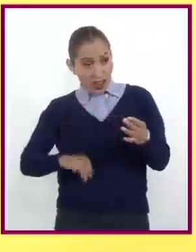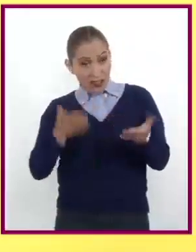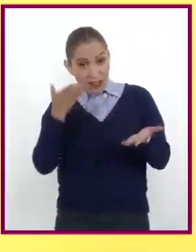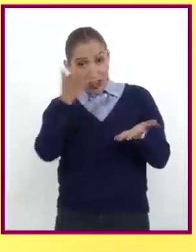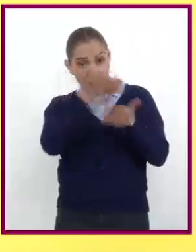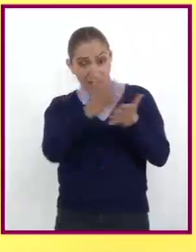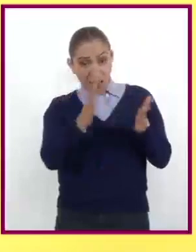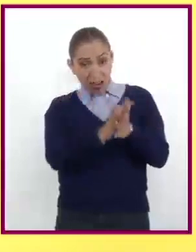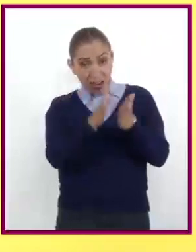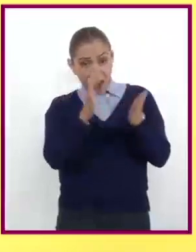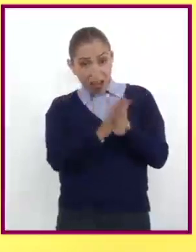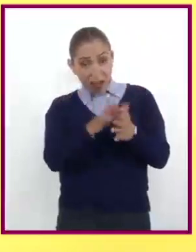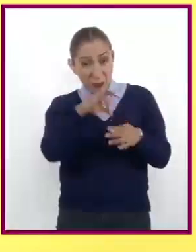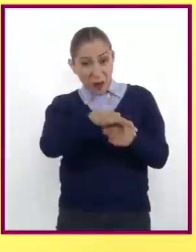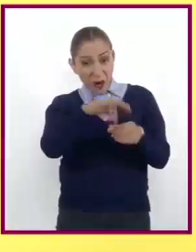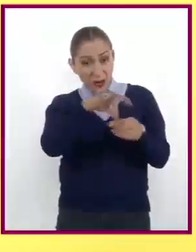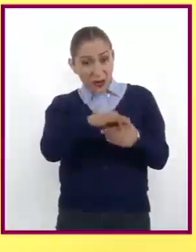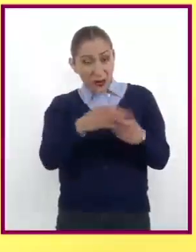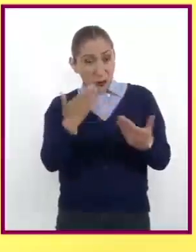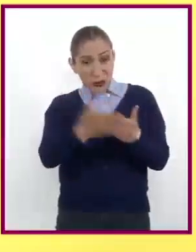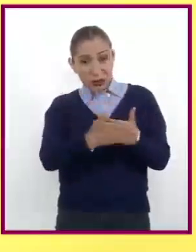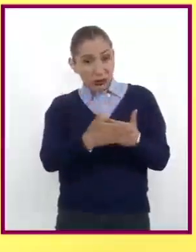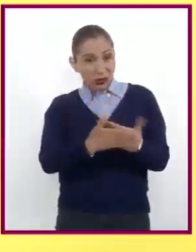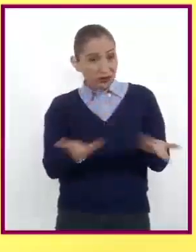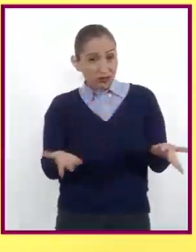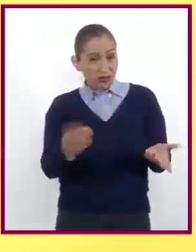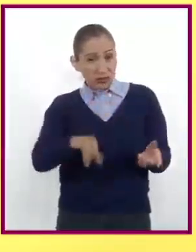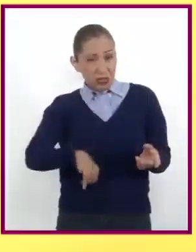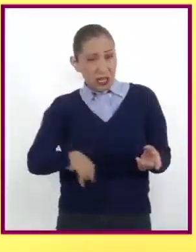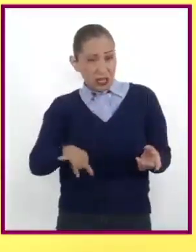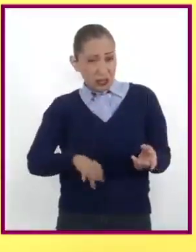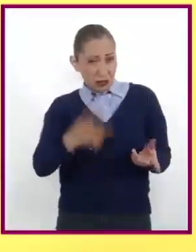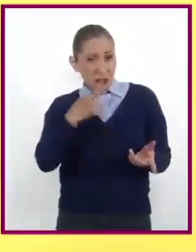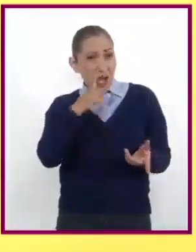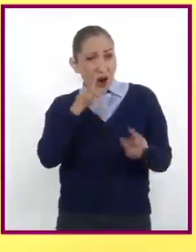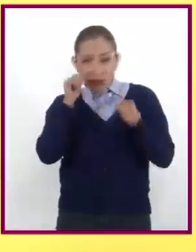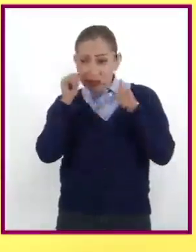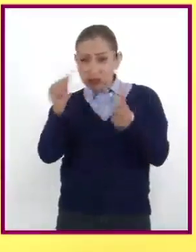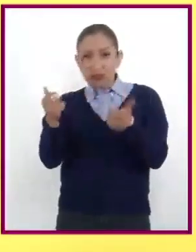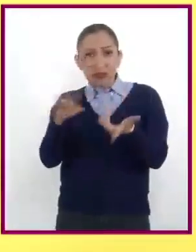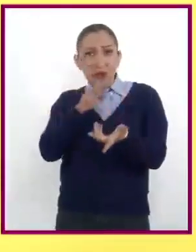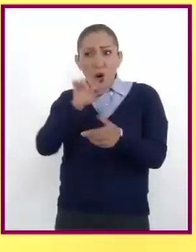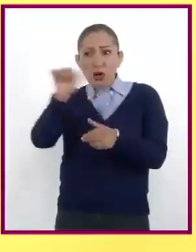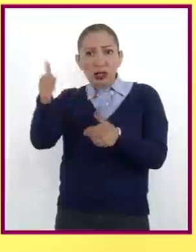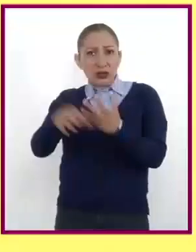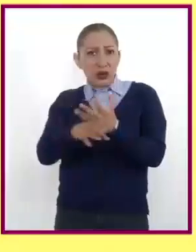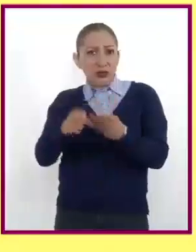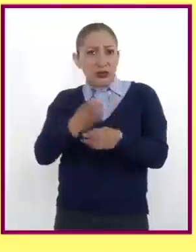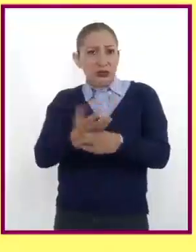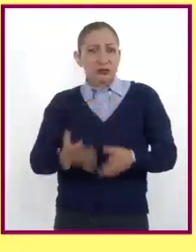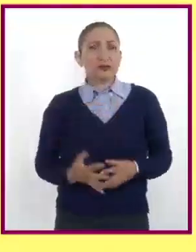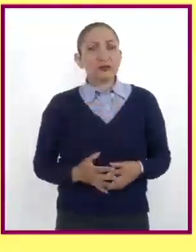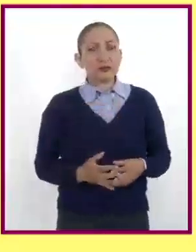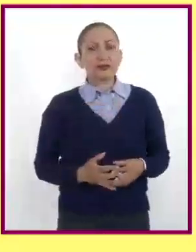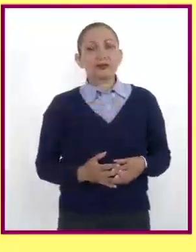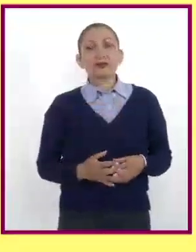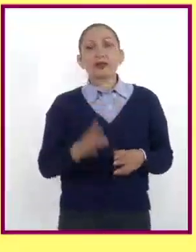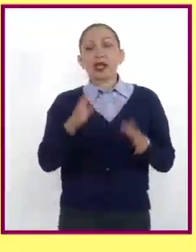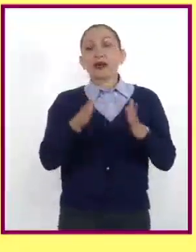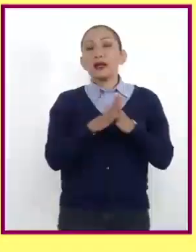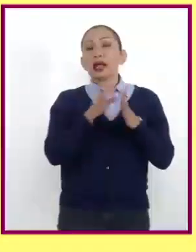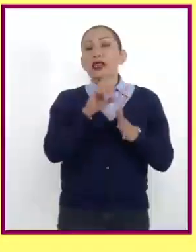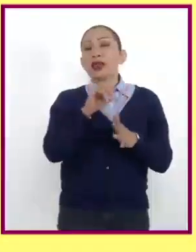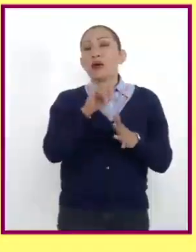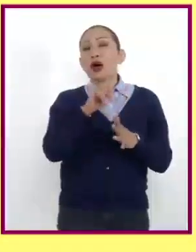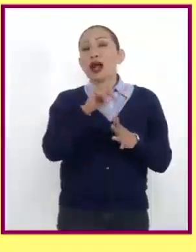interesada en ejercer su voto en la jornada electoral, debido a que tiene preocupaciones que se lo impiden. Entre la democracia y